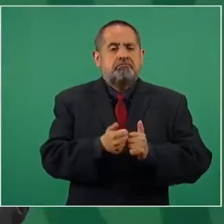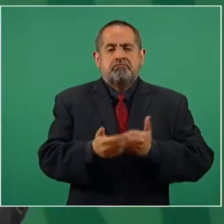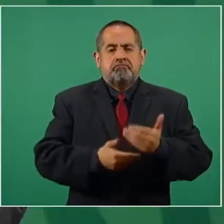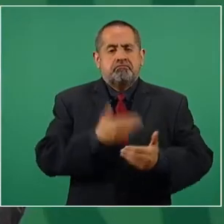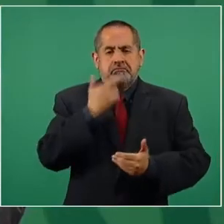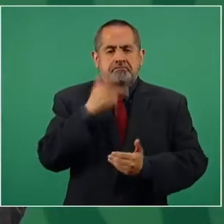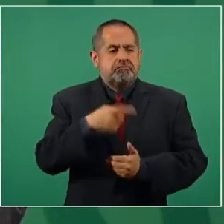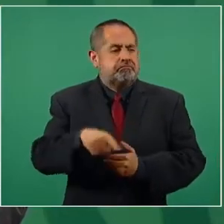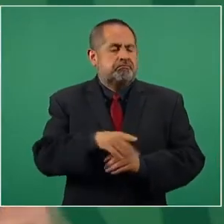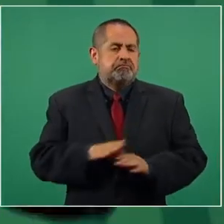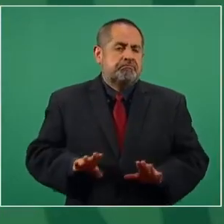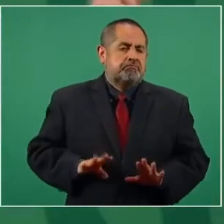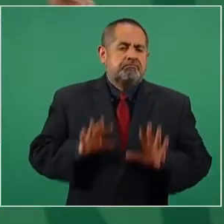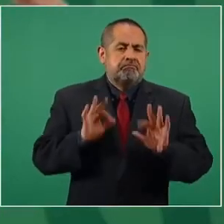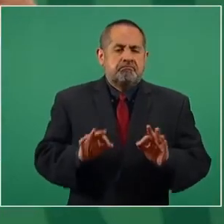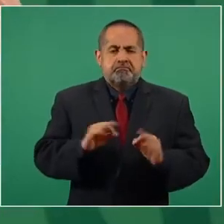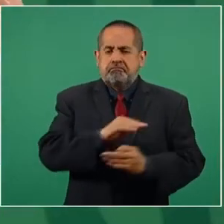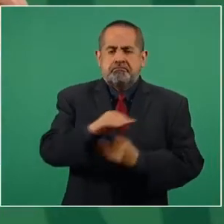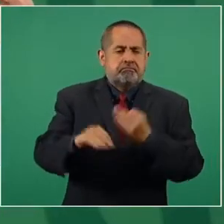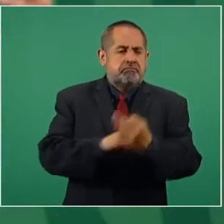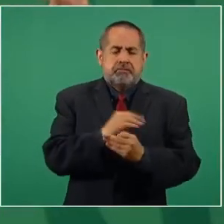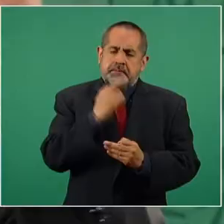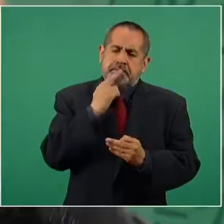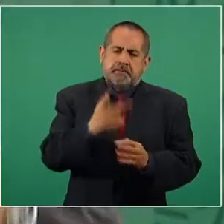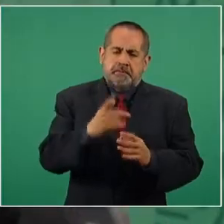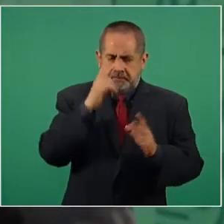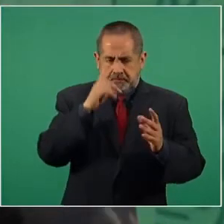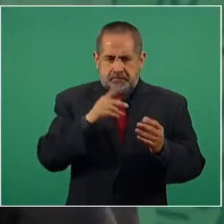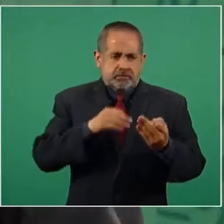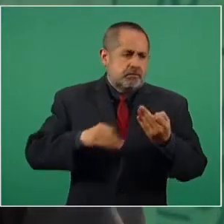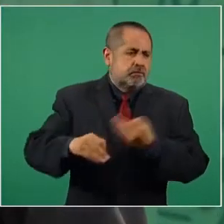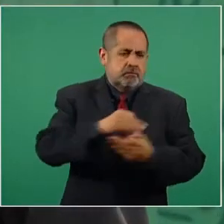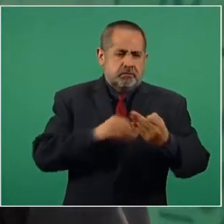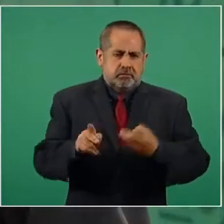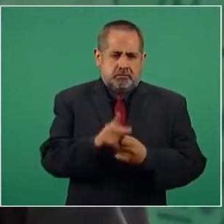de bienestar para todos, para todo el pueblo.